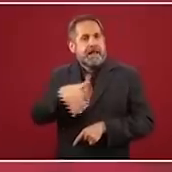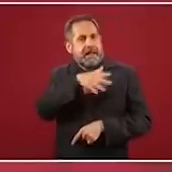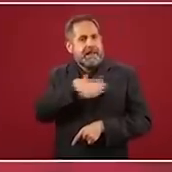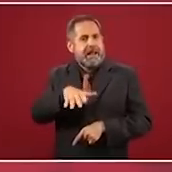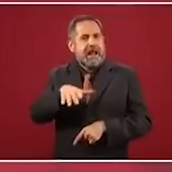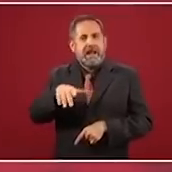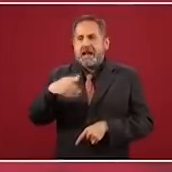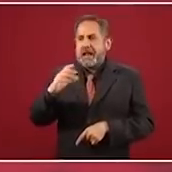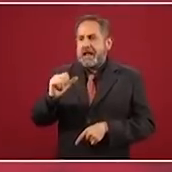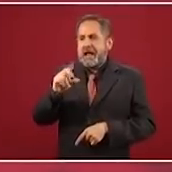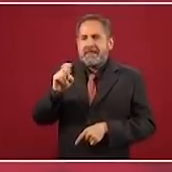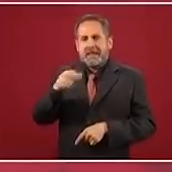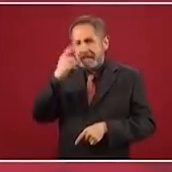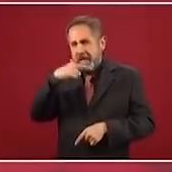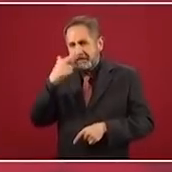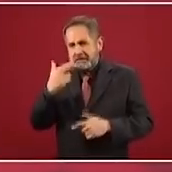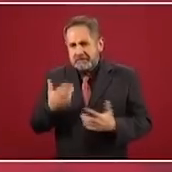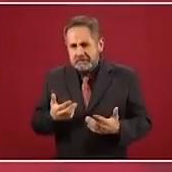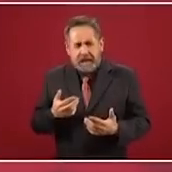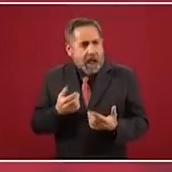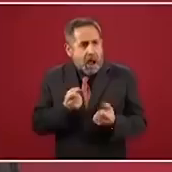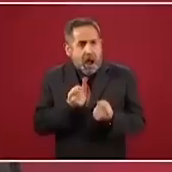maestros